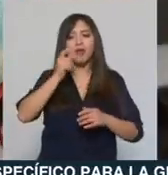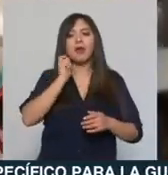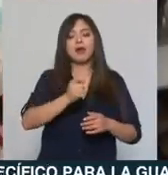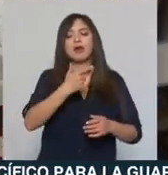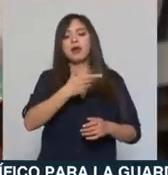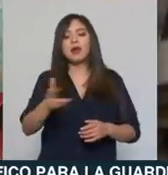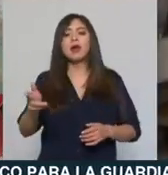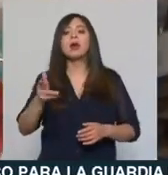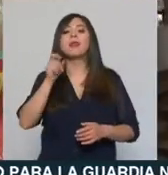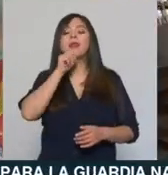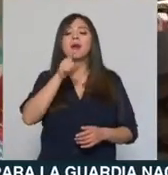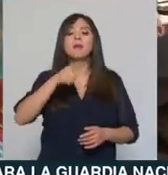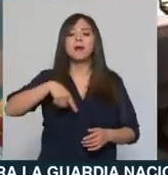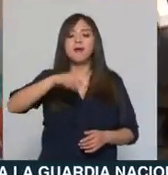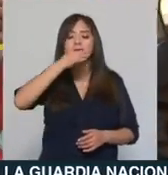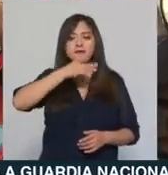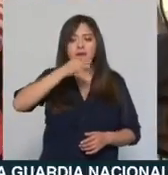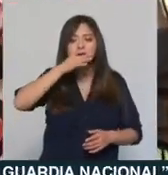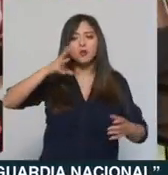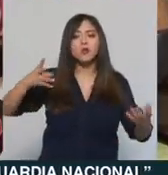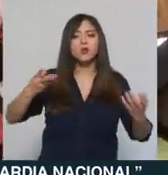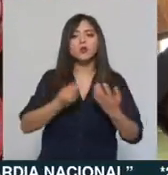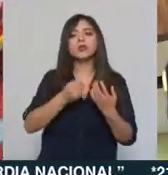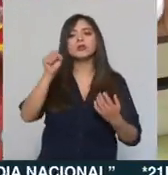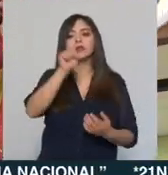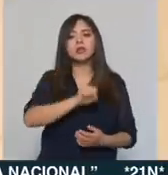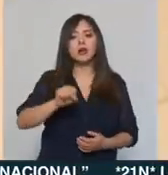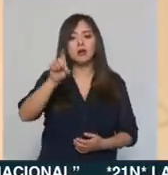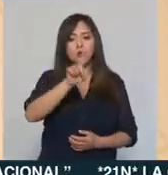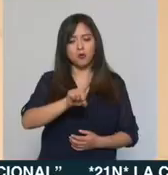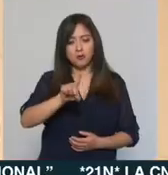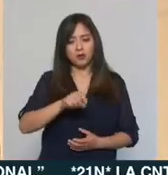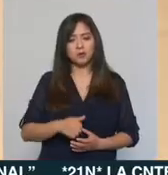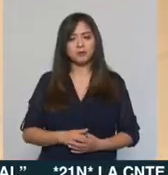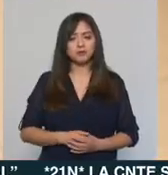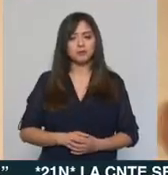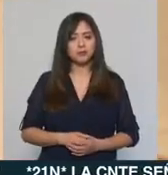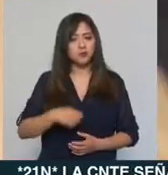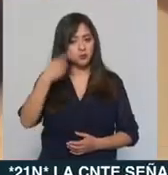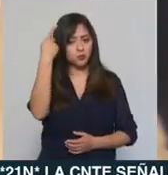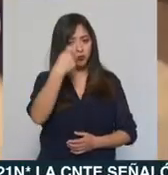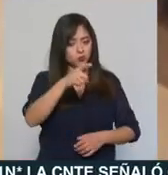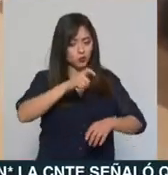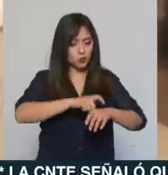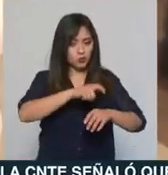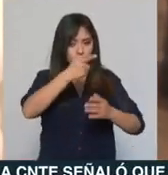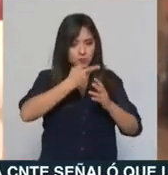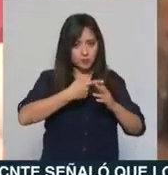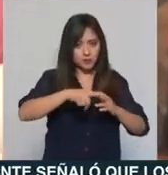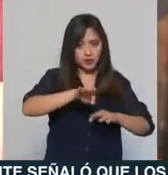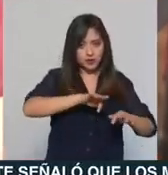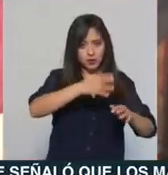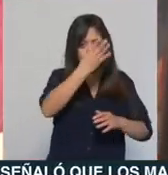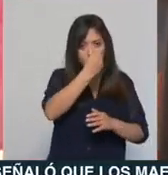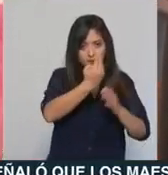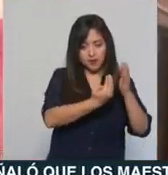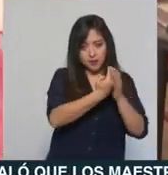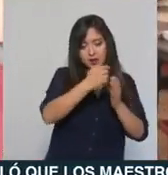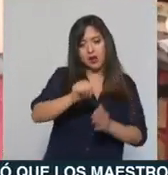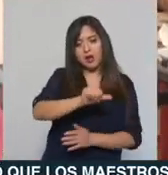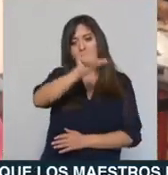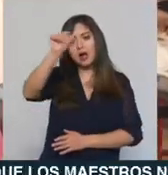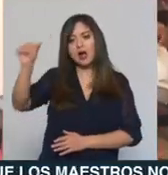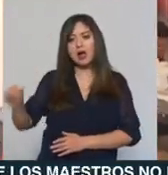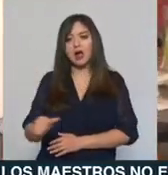fiestas infantiles y eventos sociales todos los fines de semana. Aunque su jornada laboral inicia a las 9 de la mañana y termina a las 9